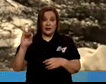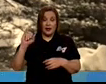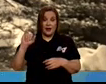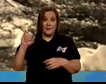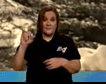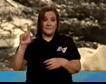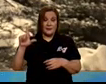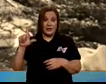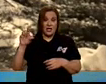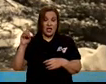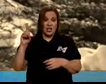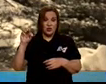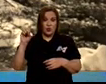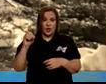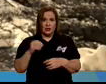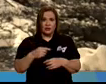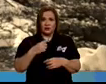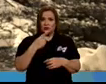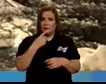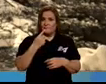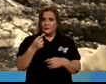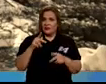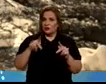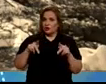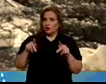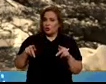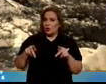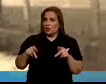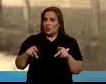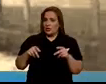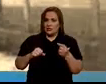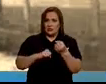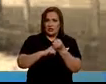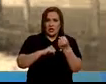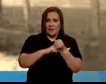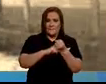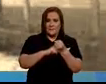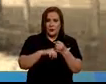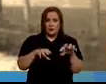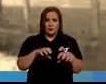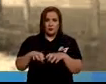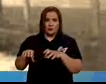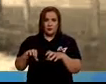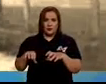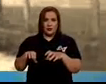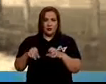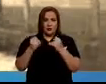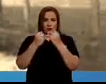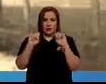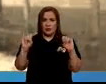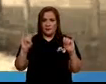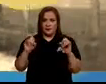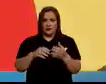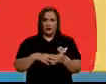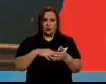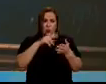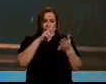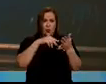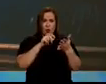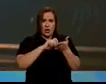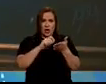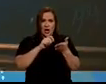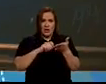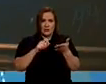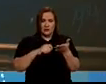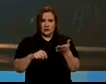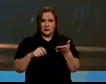diferentes partes del país que apoyan el movimiento de independencia y lo ratifican. Hay un acta, un acta muy criticado por Mariano